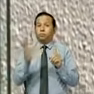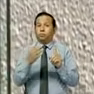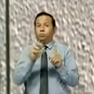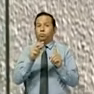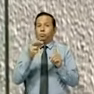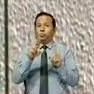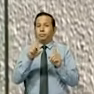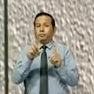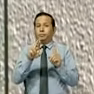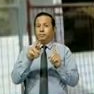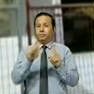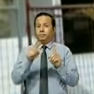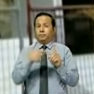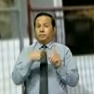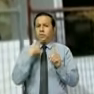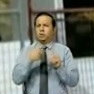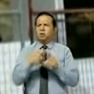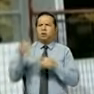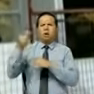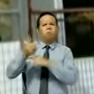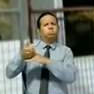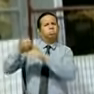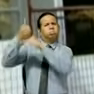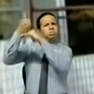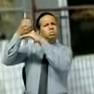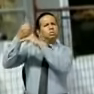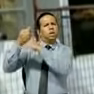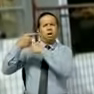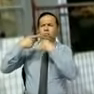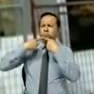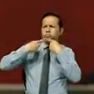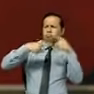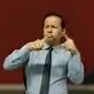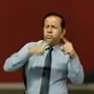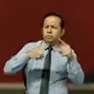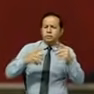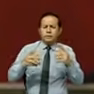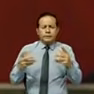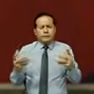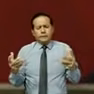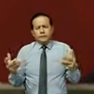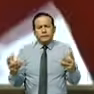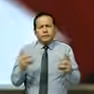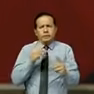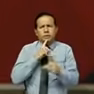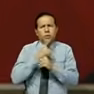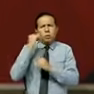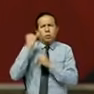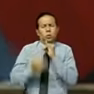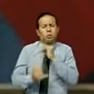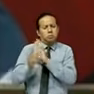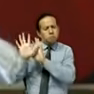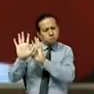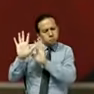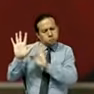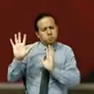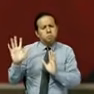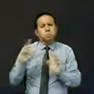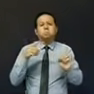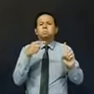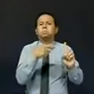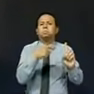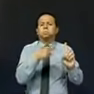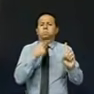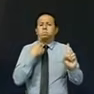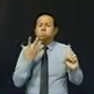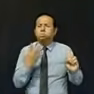Tribunal Contencioso Electoral y de la Corte Provincial de Pichincha son de última instancia, por lo que señala que todavía se considera alcalde de Quito.